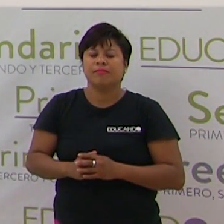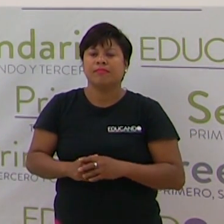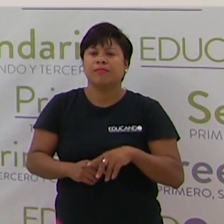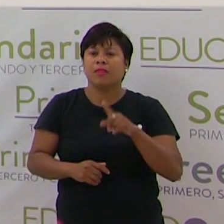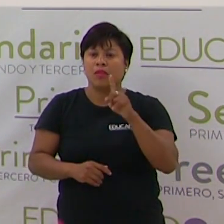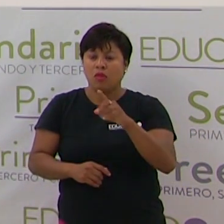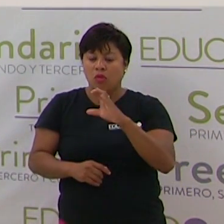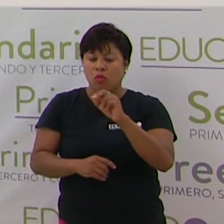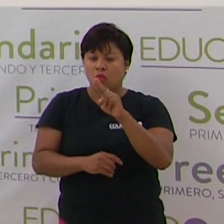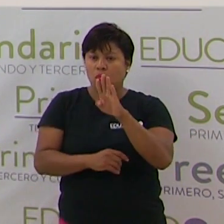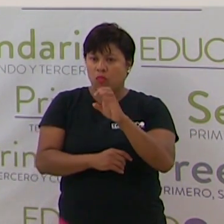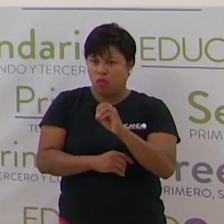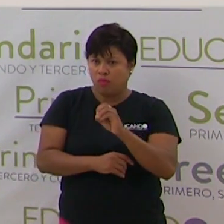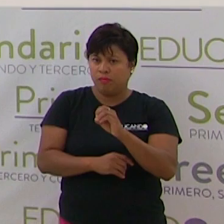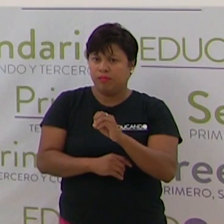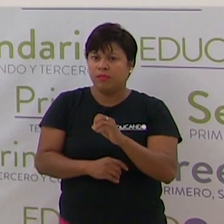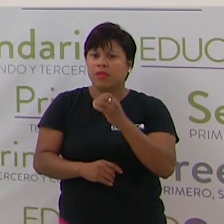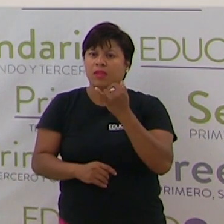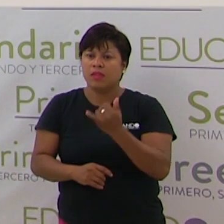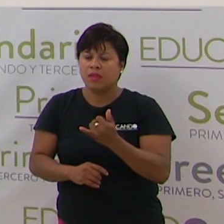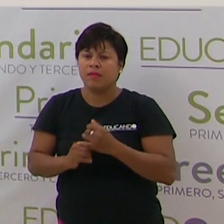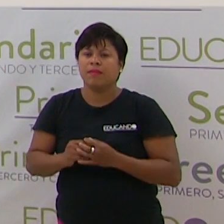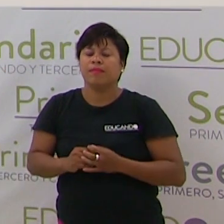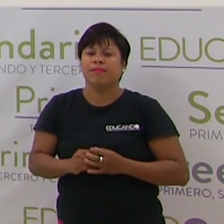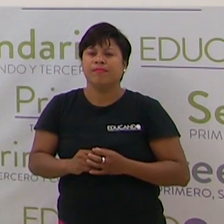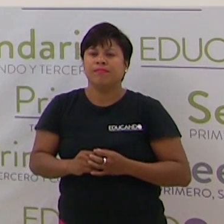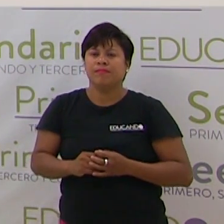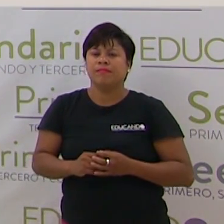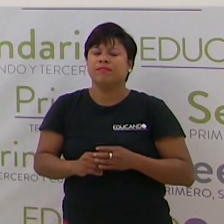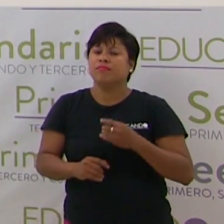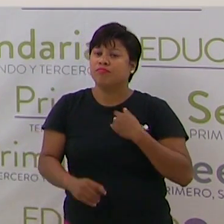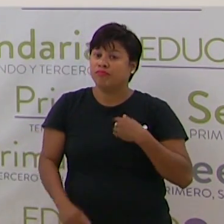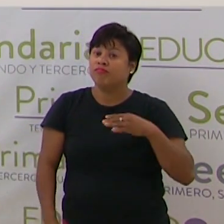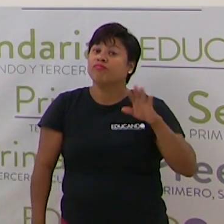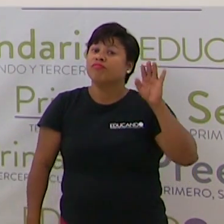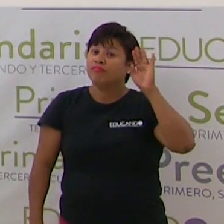cubo. Bueno, yo pensaba